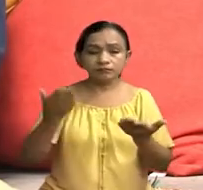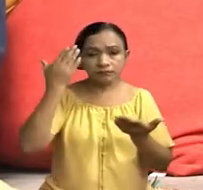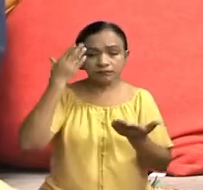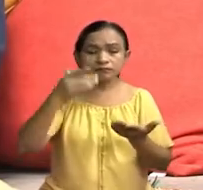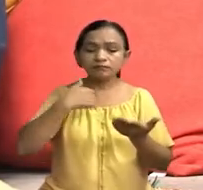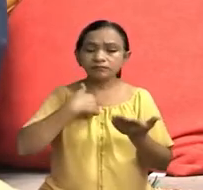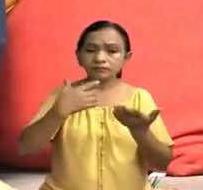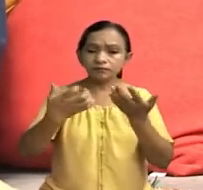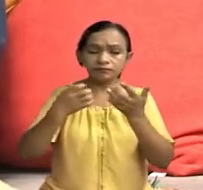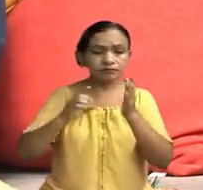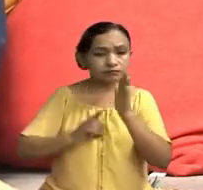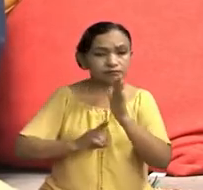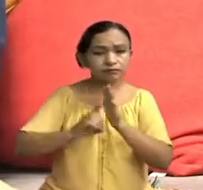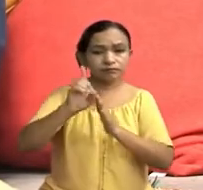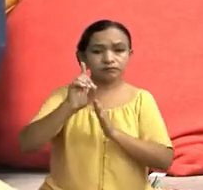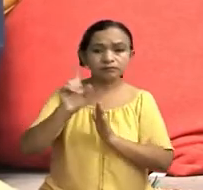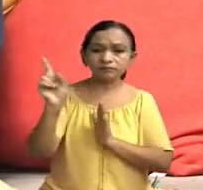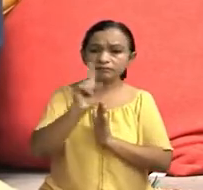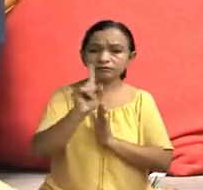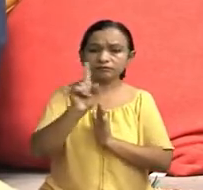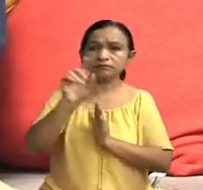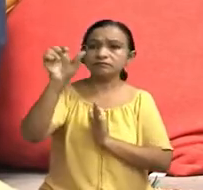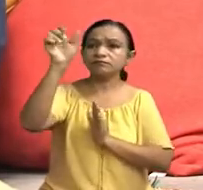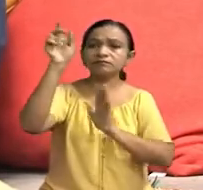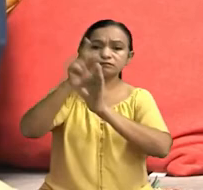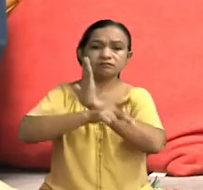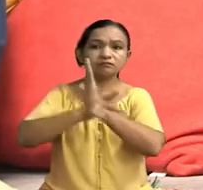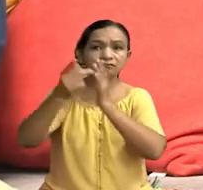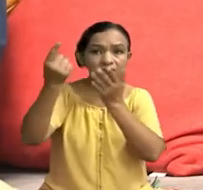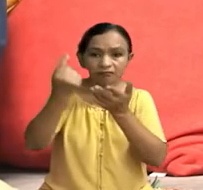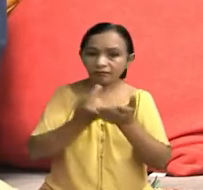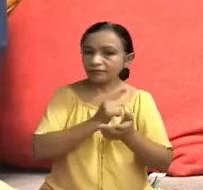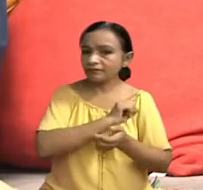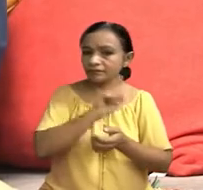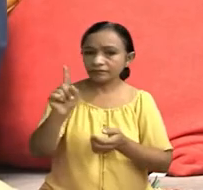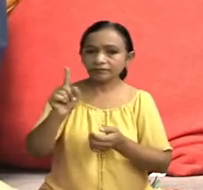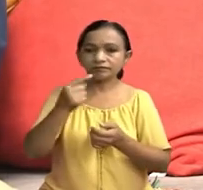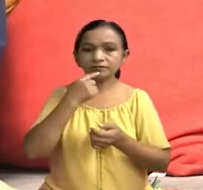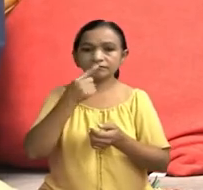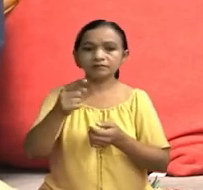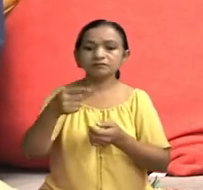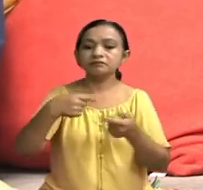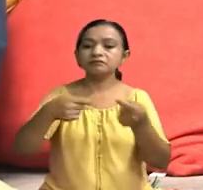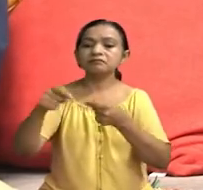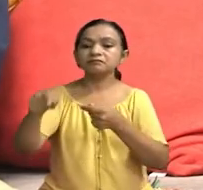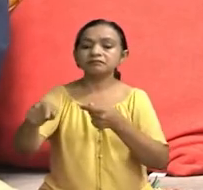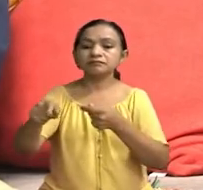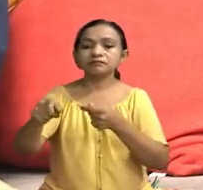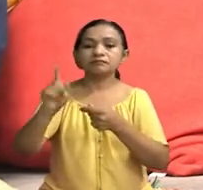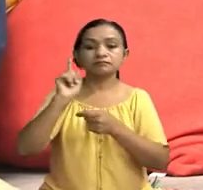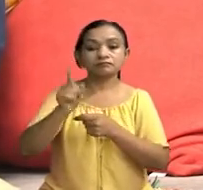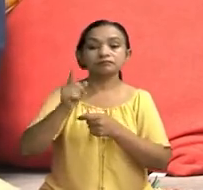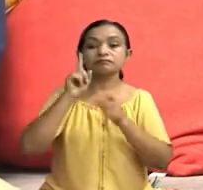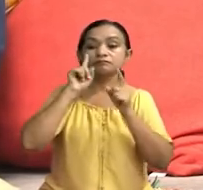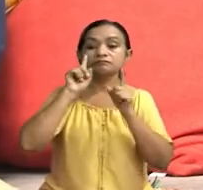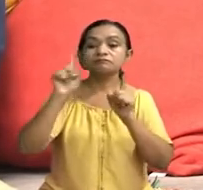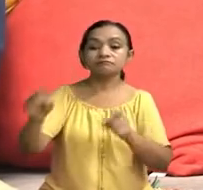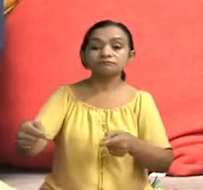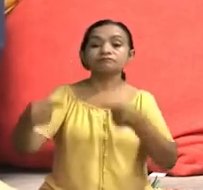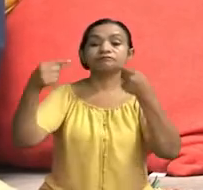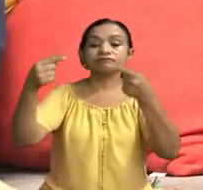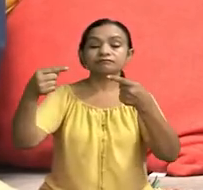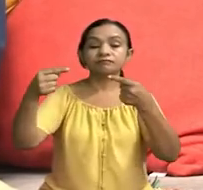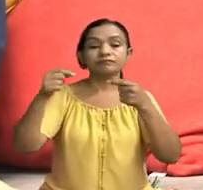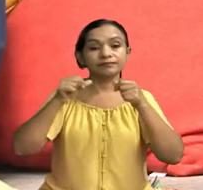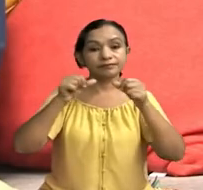resolver nuestro desarrollo sin injerencismo extranjero, ¿verdad? Y le decimos a aquellos vendepatrias que igualmente lo vamos a seguir enfrentando,